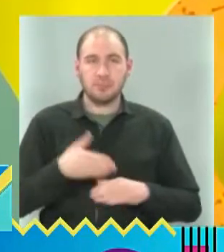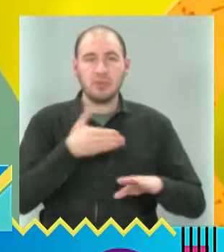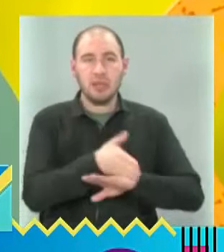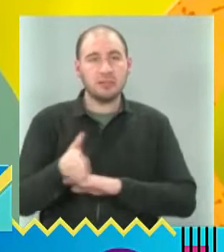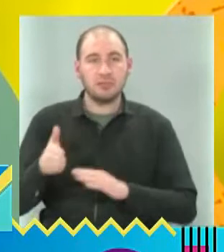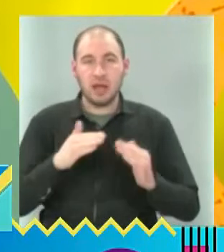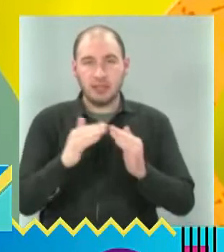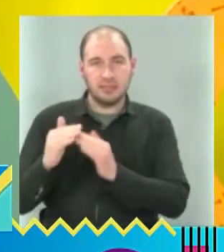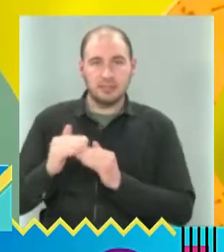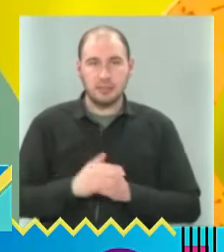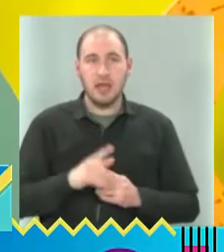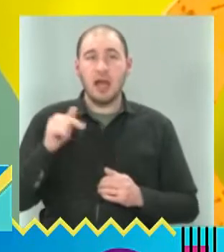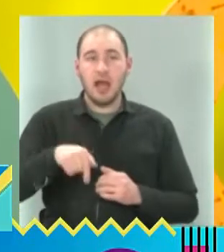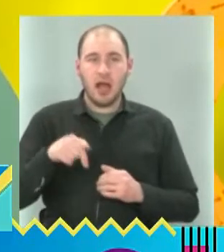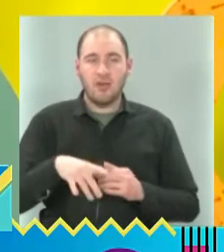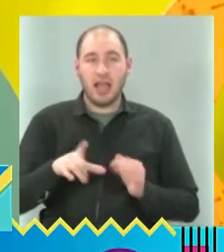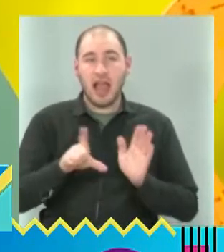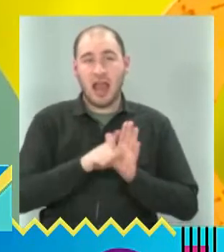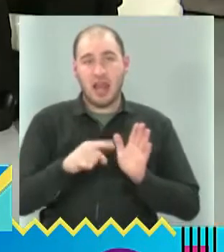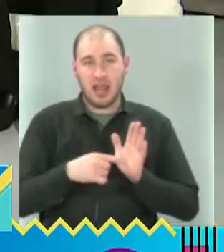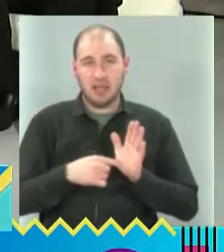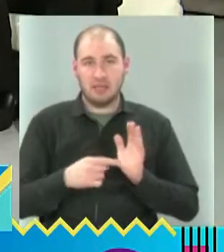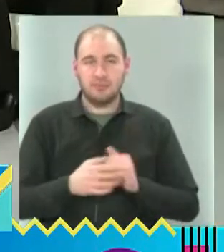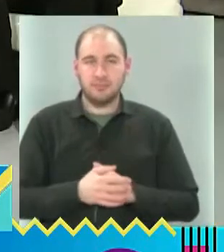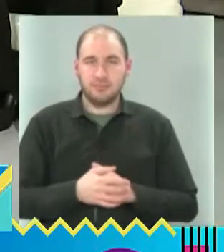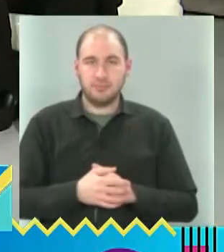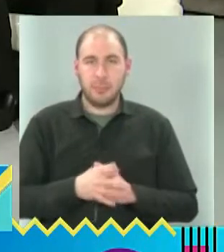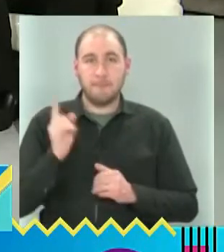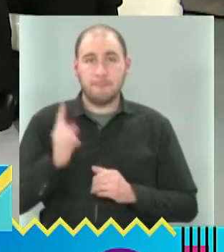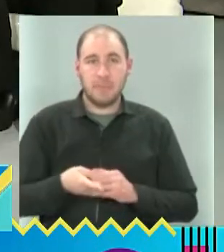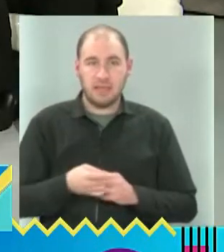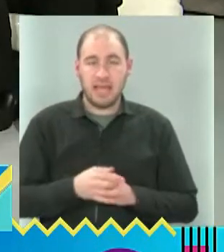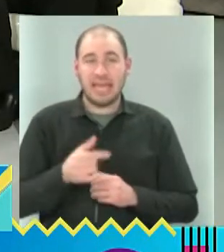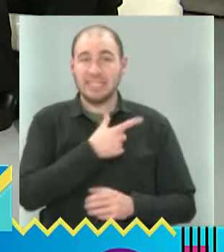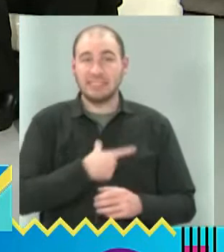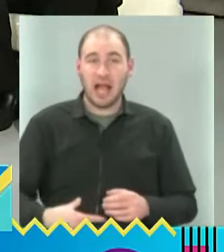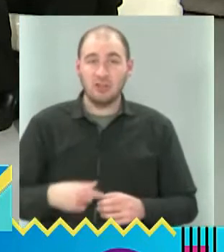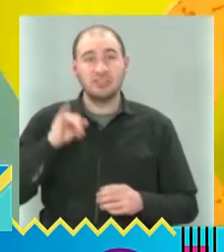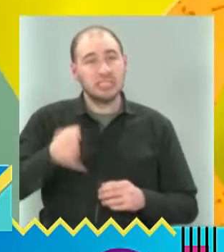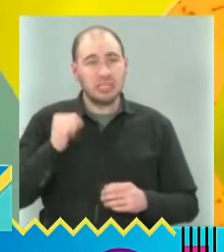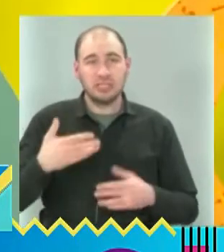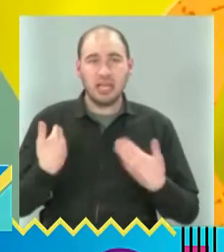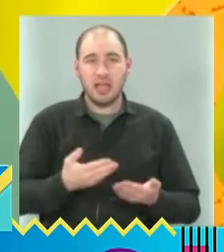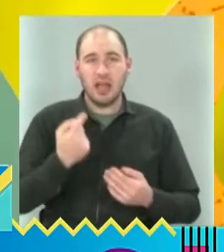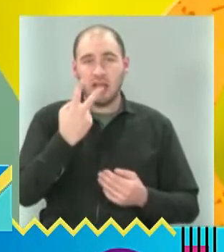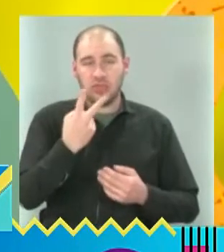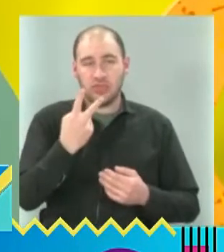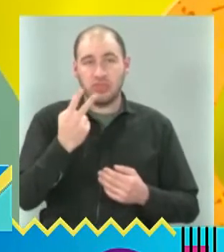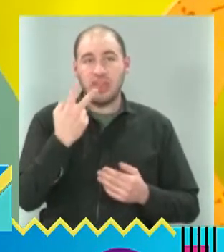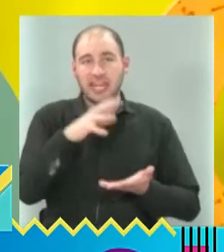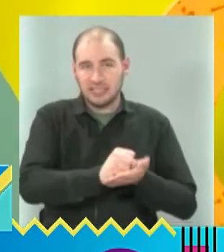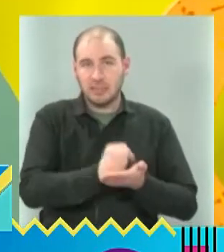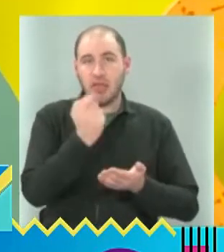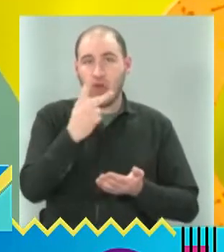a la vivienda. Hoy tenemos una legislación que establece que el Estado debe garantizar reservar